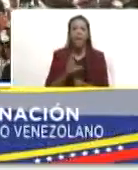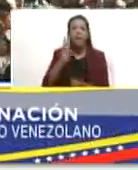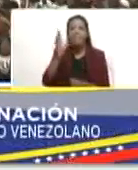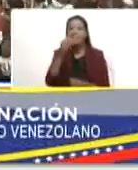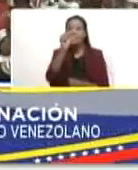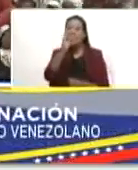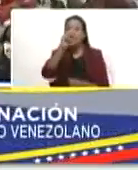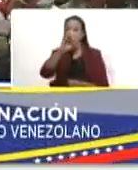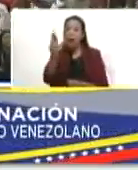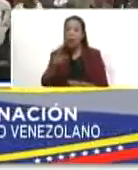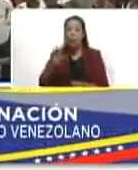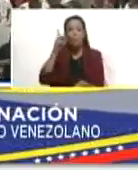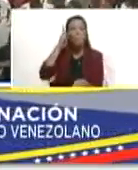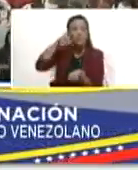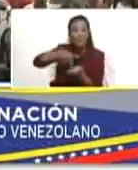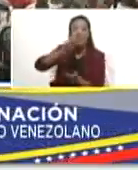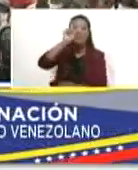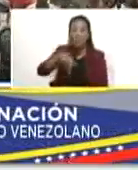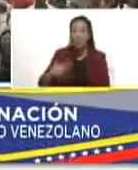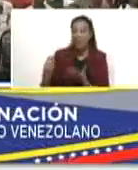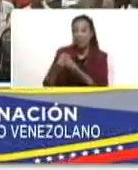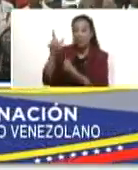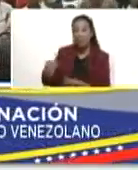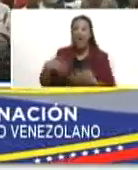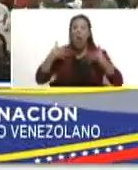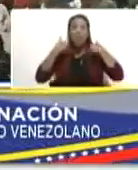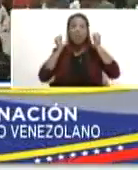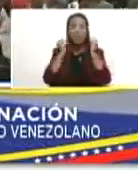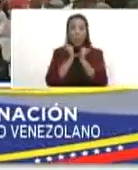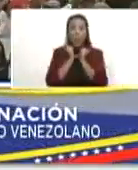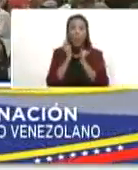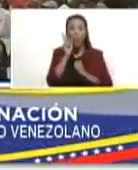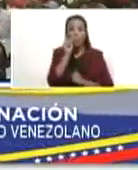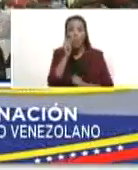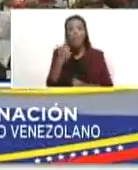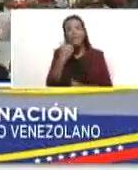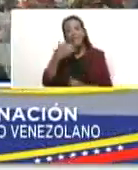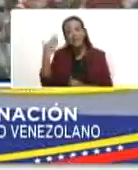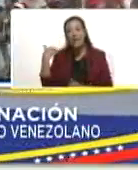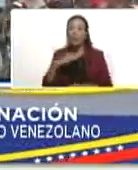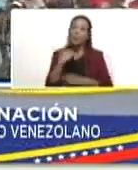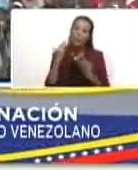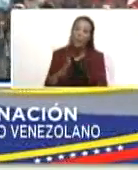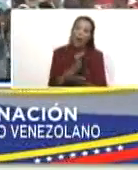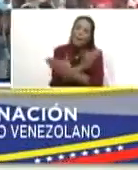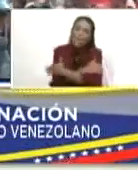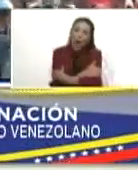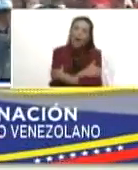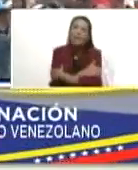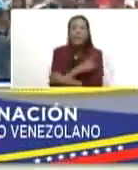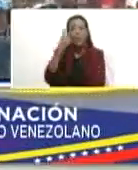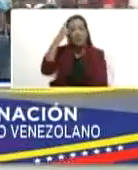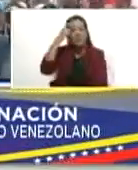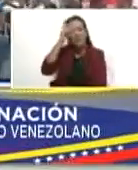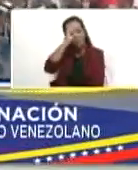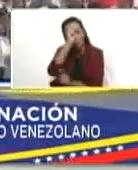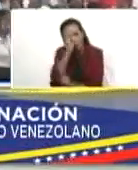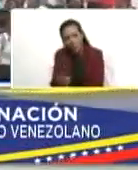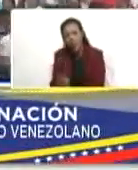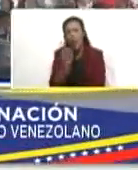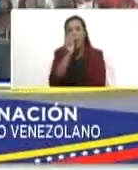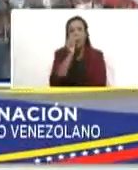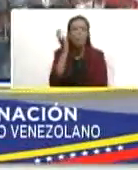maestro presente Aquí también con nosotros le extiendo un abrazo en su día a los maestros